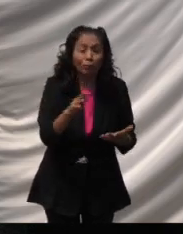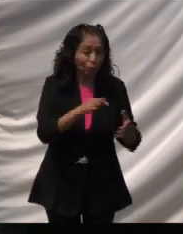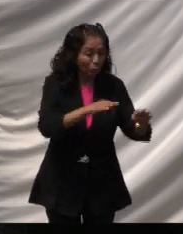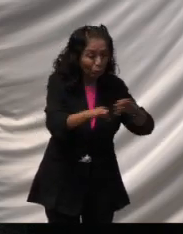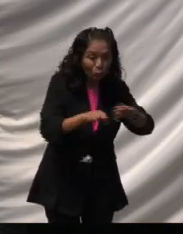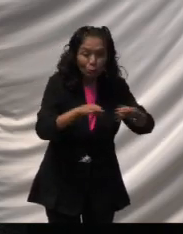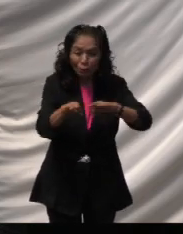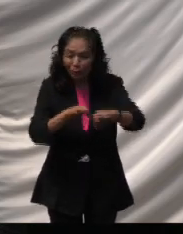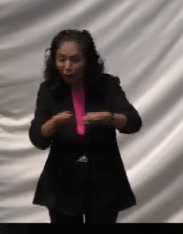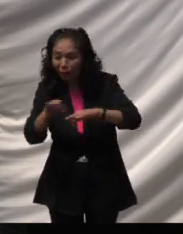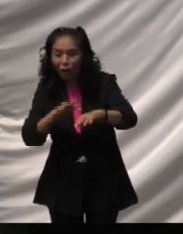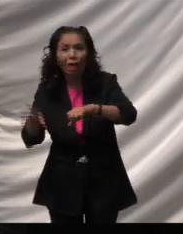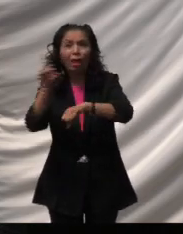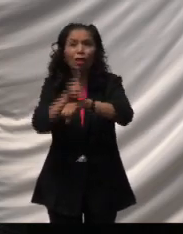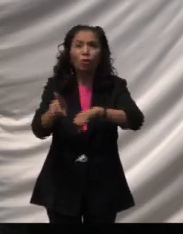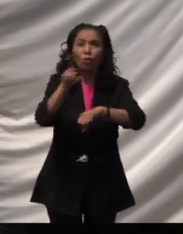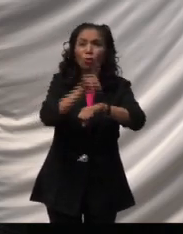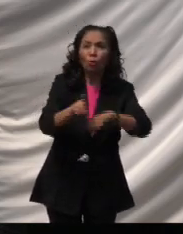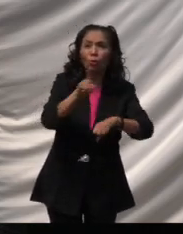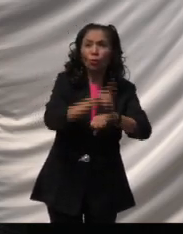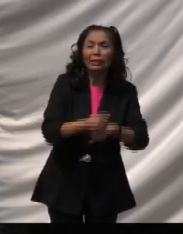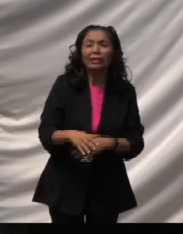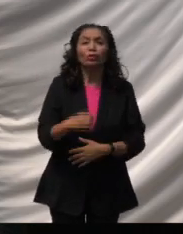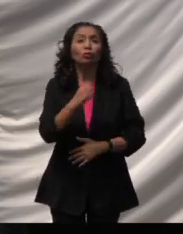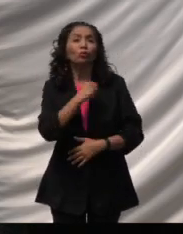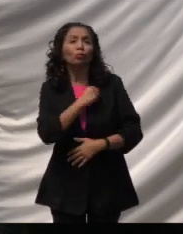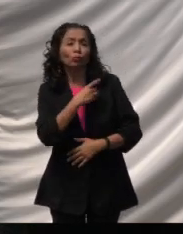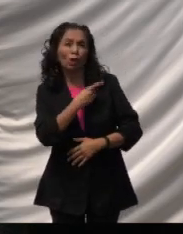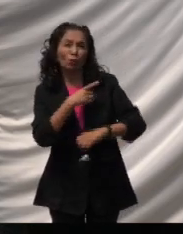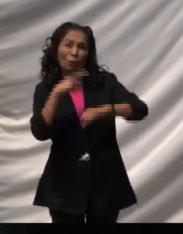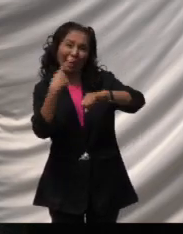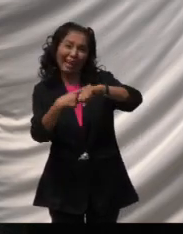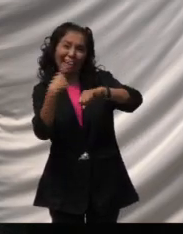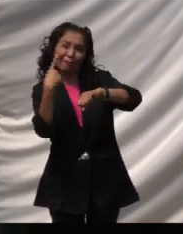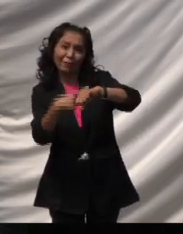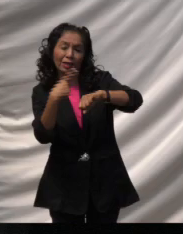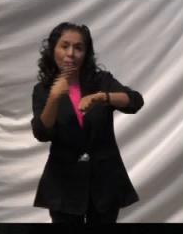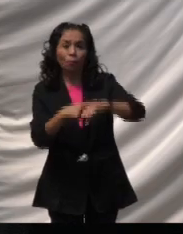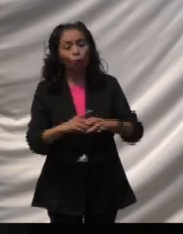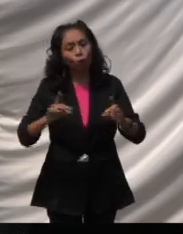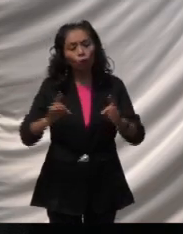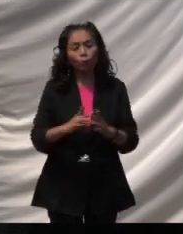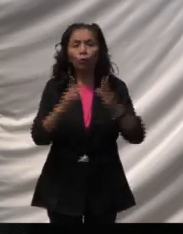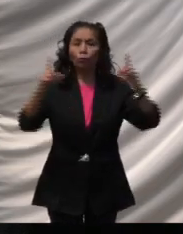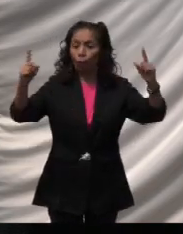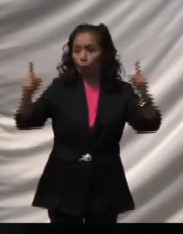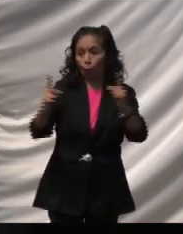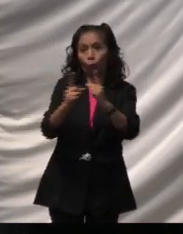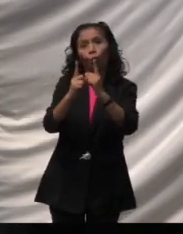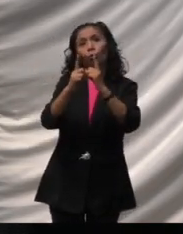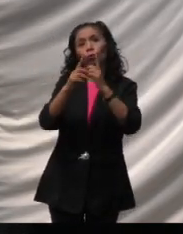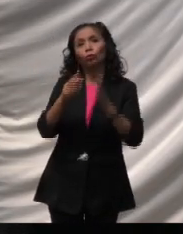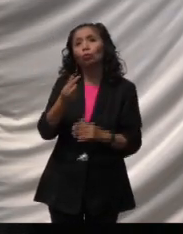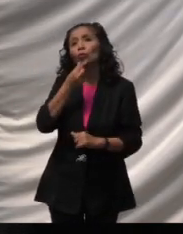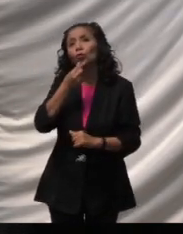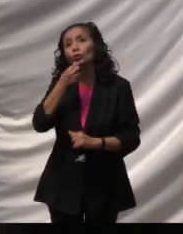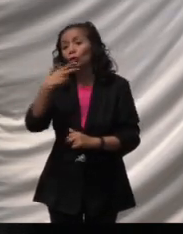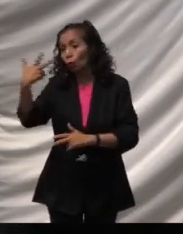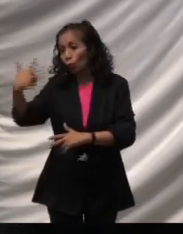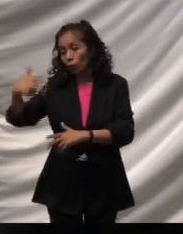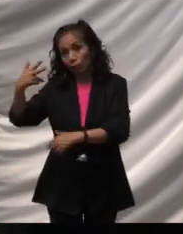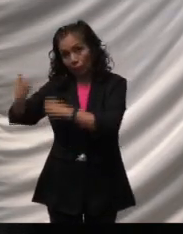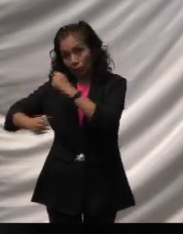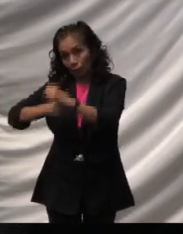todo el día sin descanso, le dio severos problemas de salud. Un día conoció a un chico de 13 años llamado Daniel